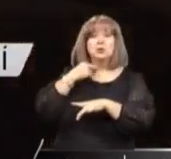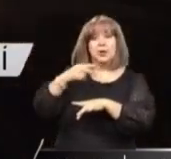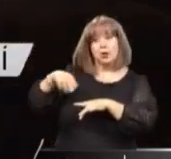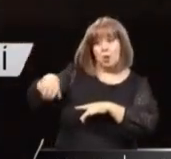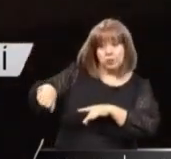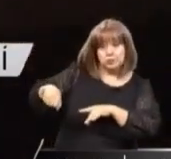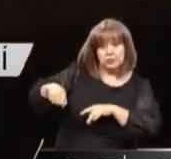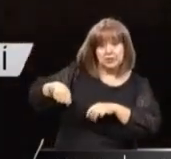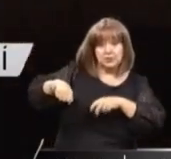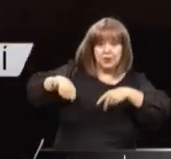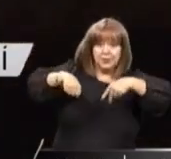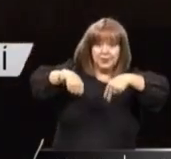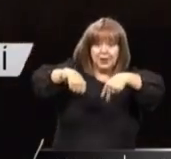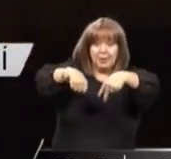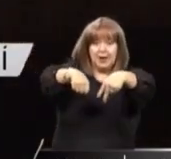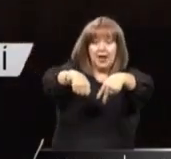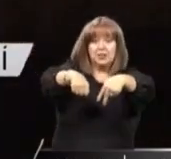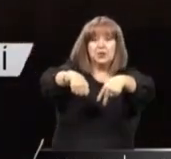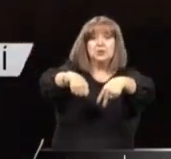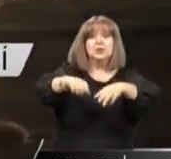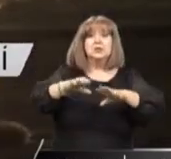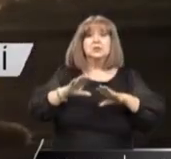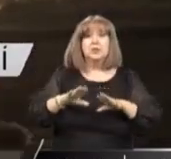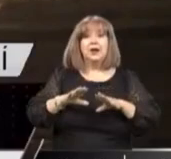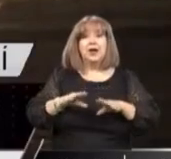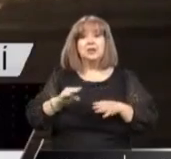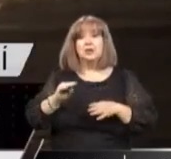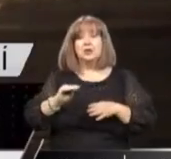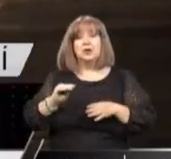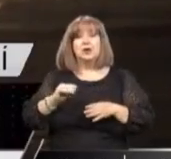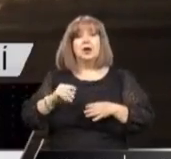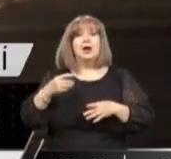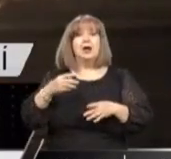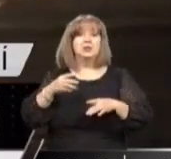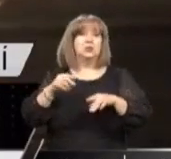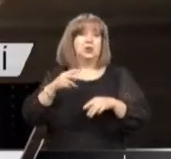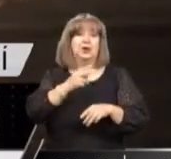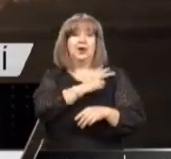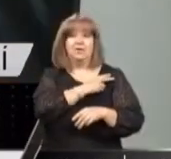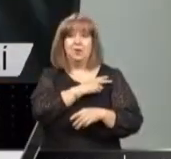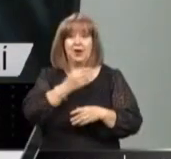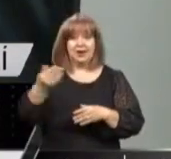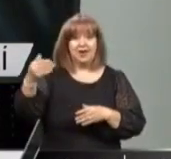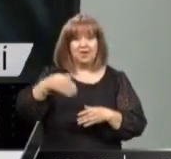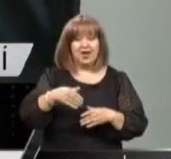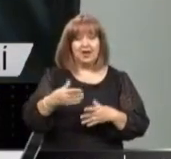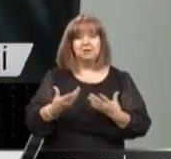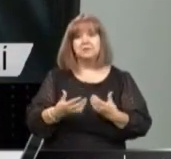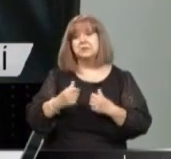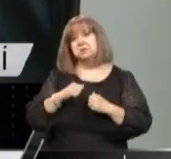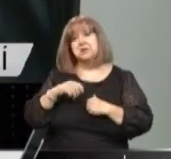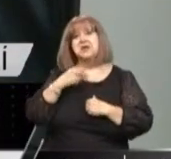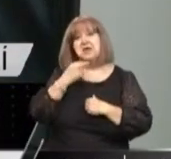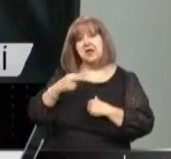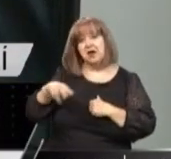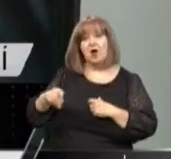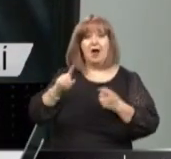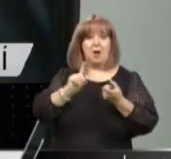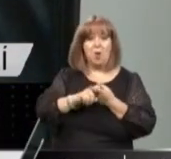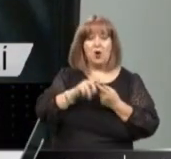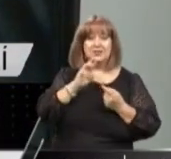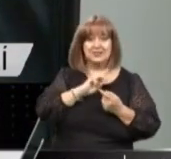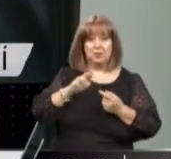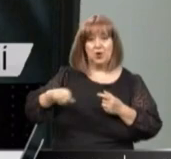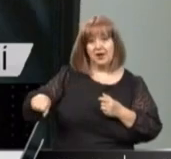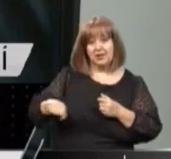el hecho estaban esperando al empleador para reunirse y bueno él estaba acompañado de su esposa